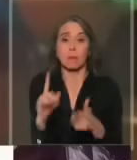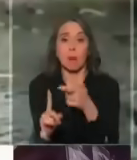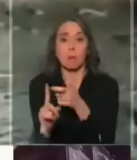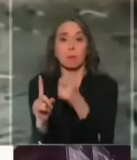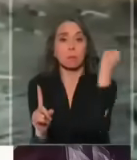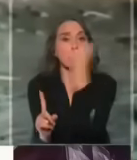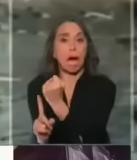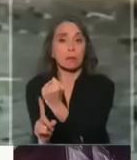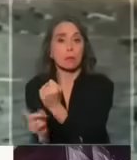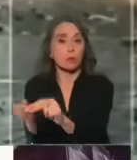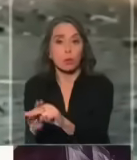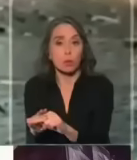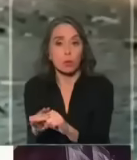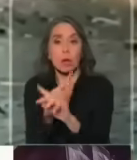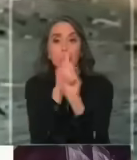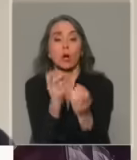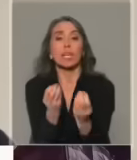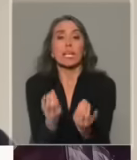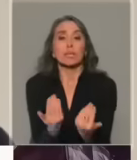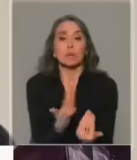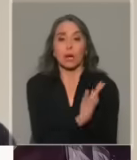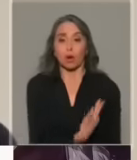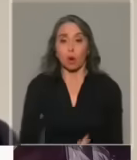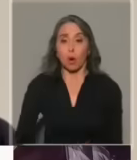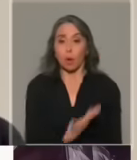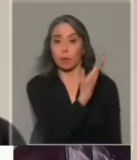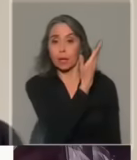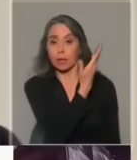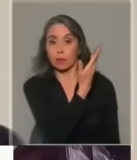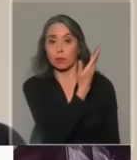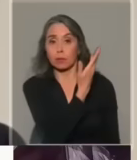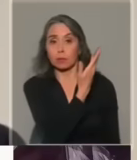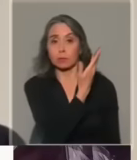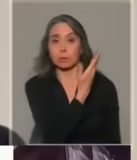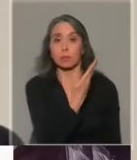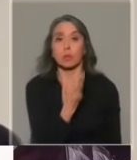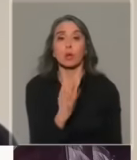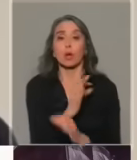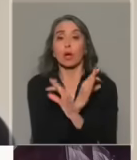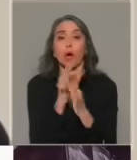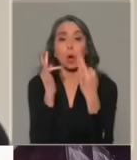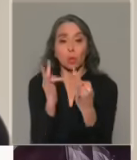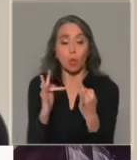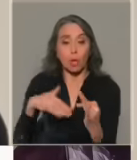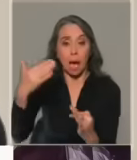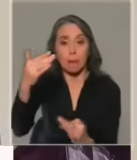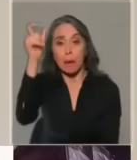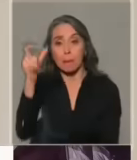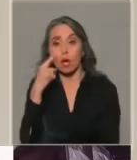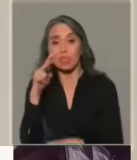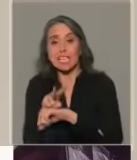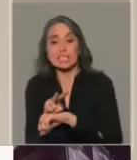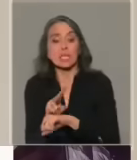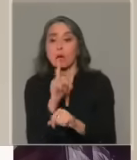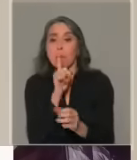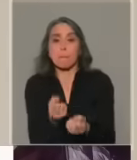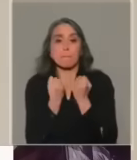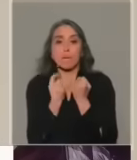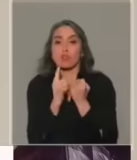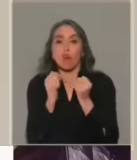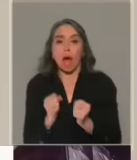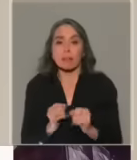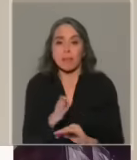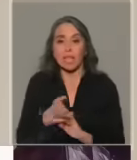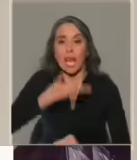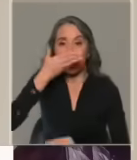la pregunta es, ¿y qué está esperando el gobierno? No tener nunca más ningún testigo que se atreva siquiera a declarar con